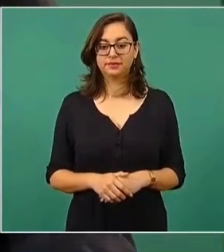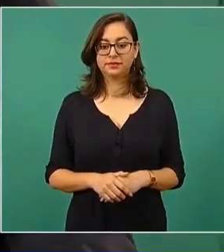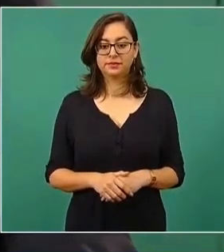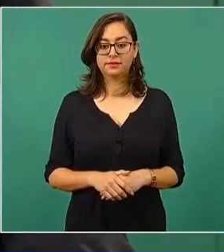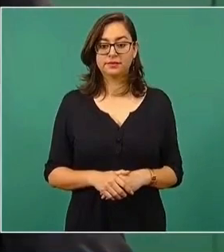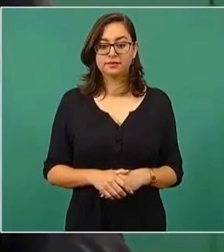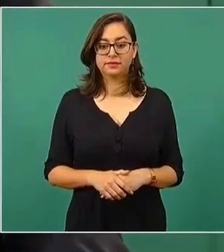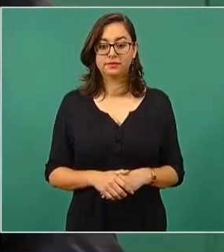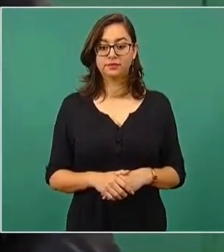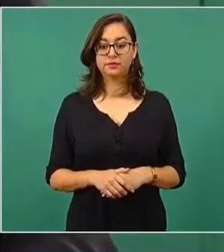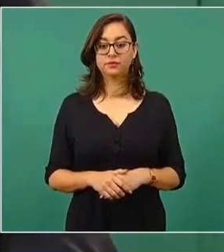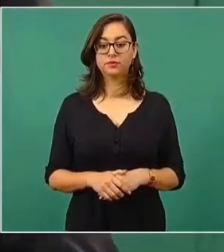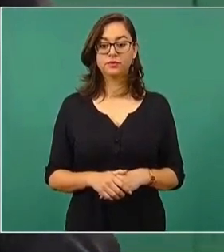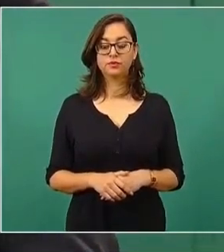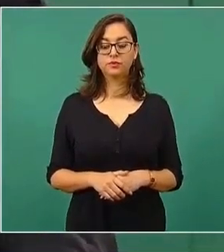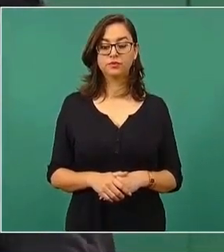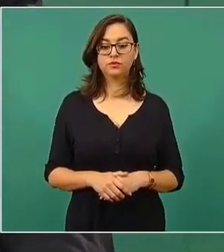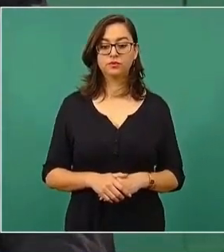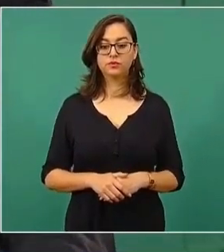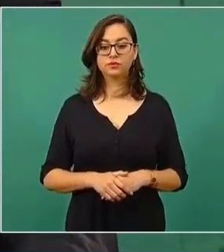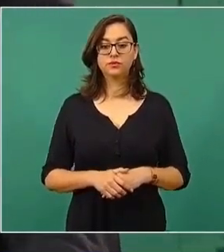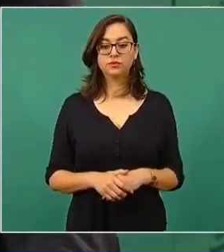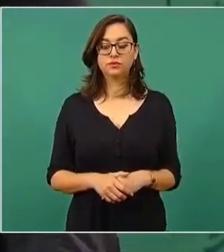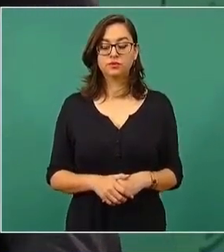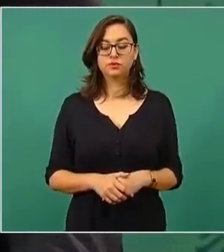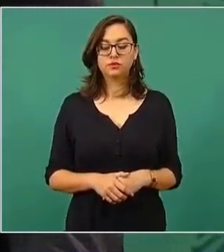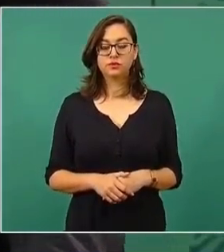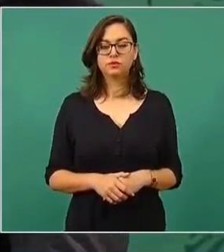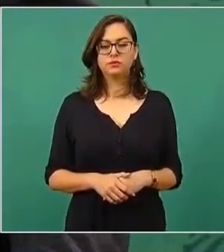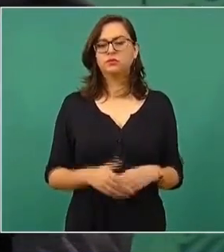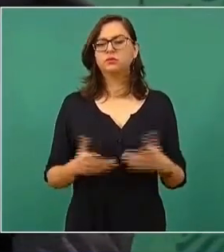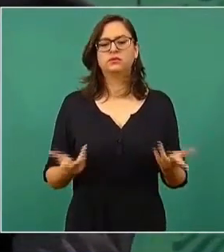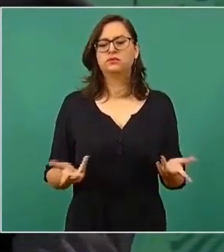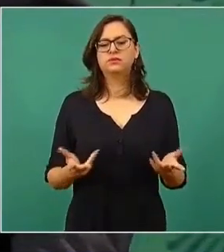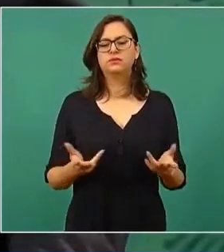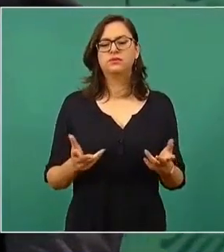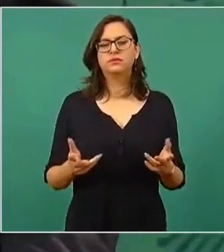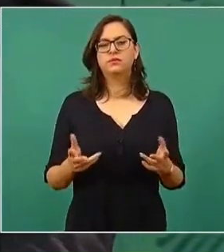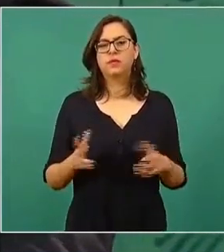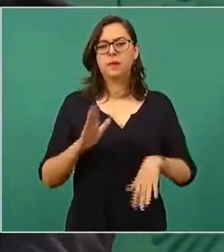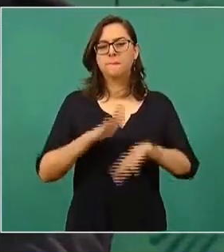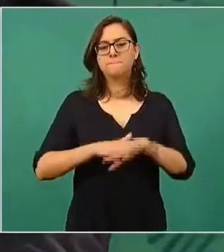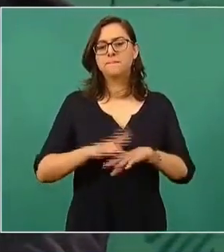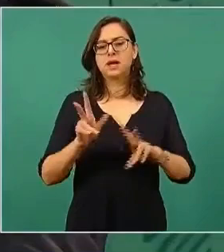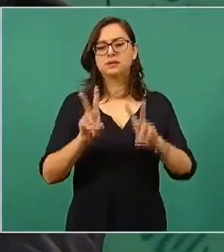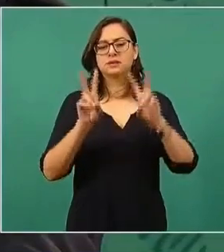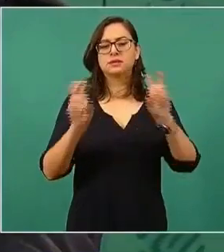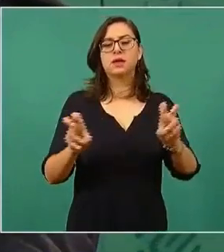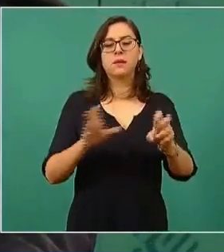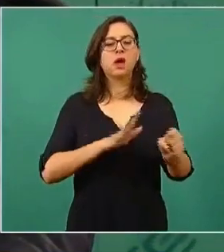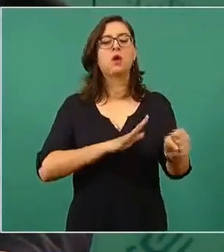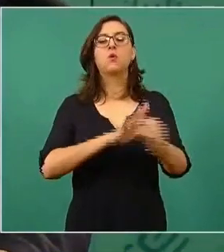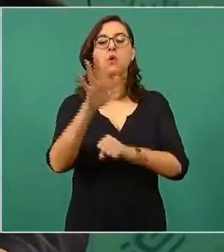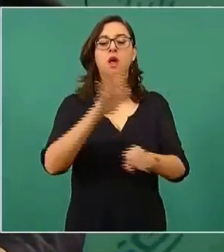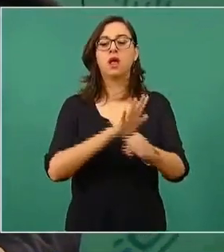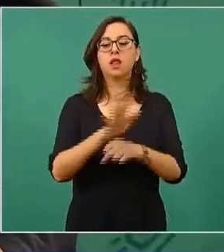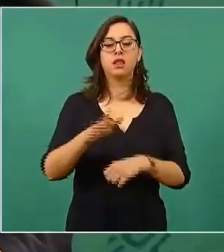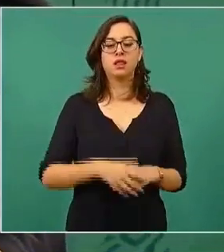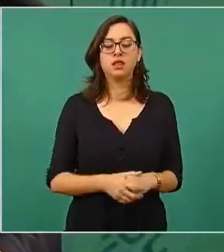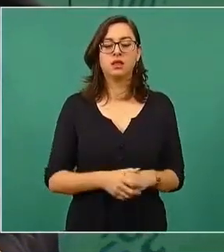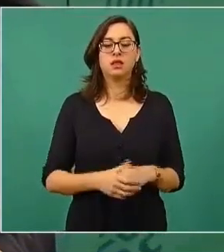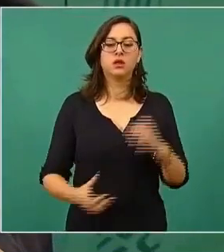Se abordaban sobre todo los nuevos derechos públicos,